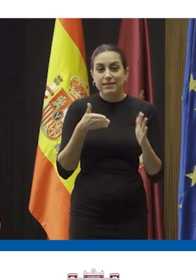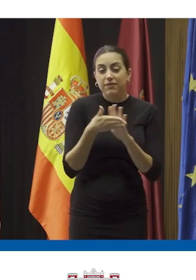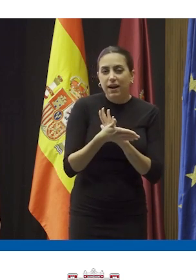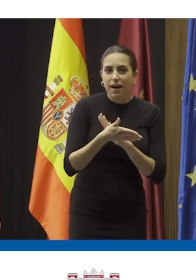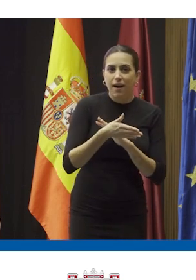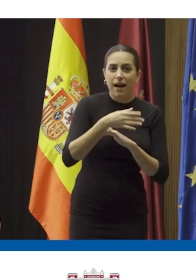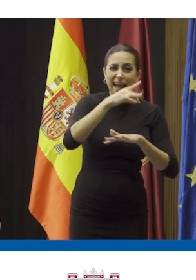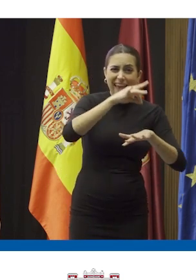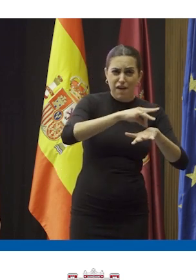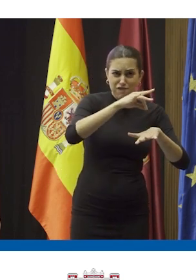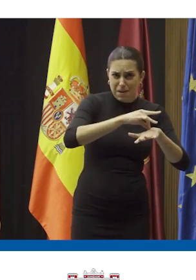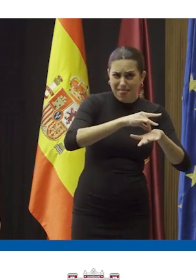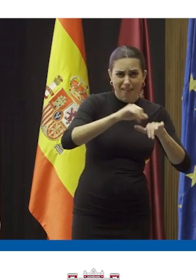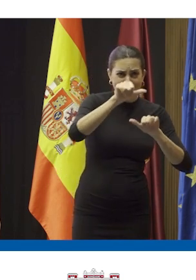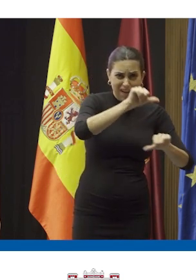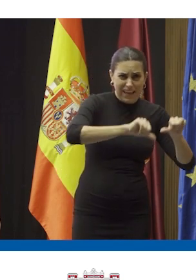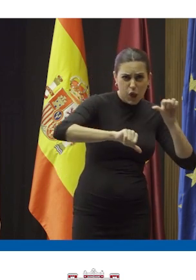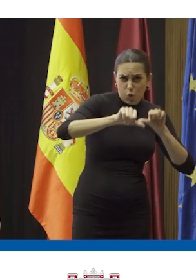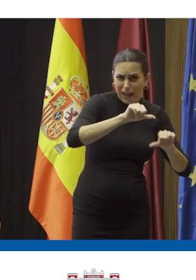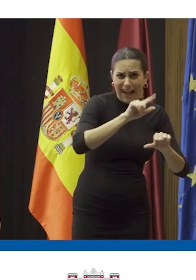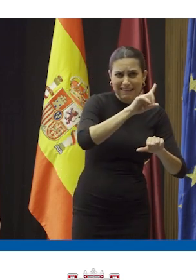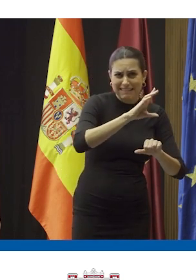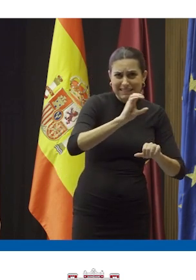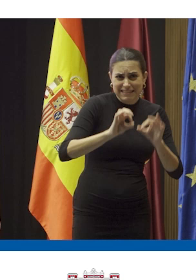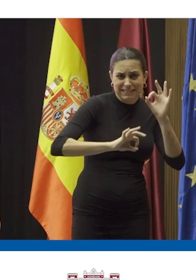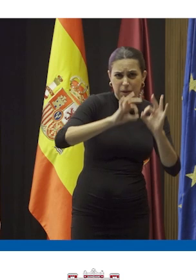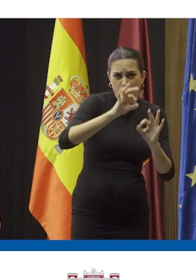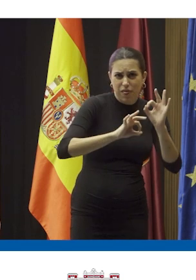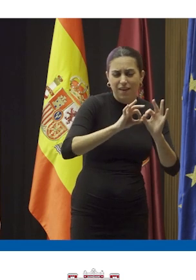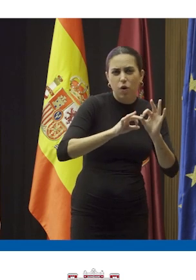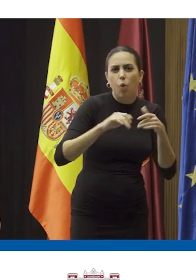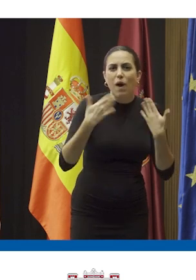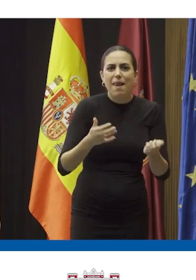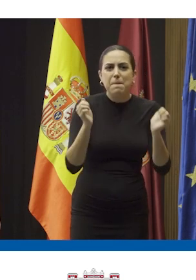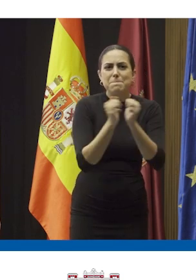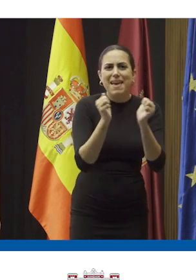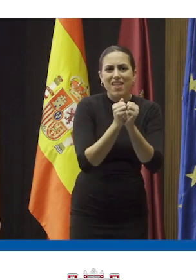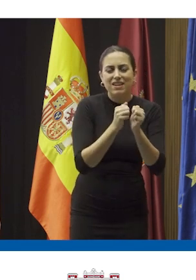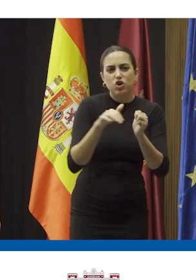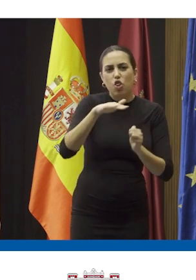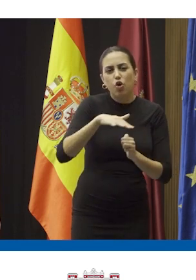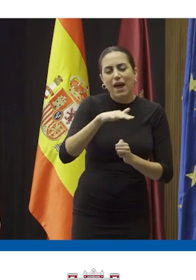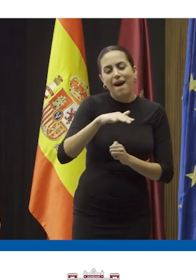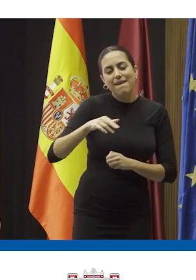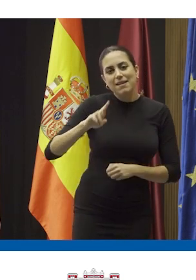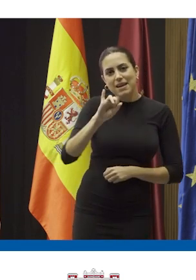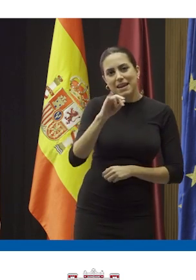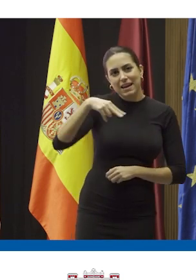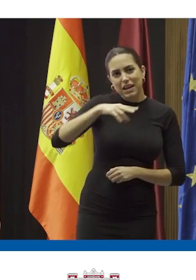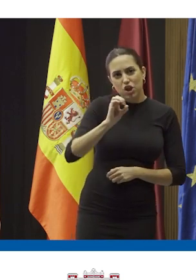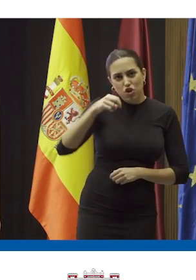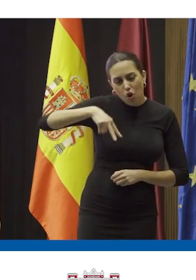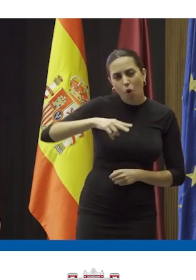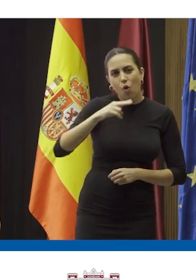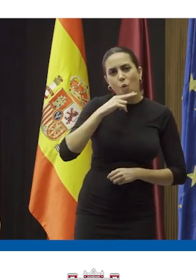enfermedad 100% quirúrgica, que eran las piedras del aparato urinario, de riñón, de uréter, de aparato urinario.